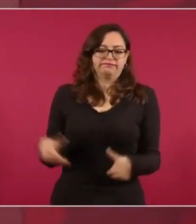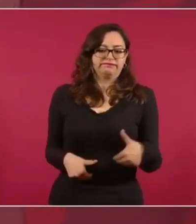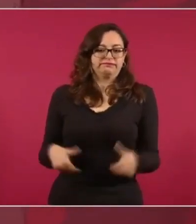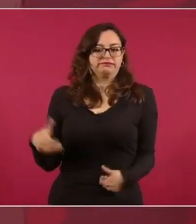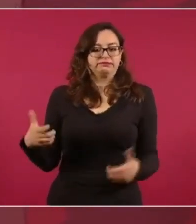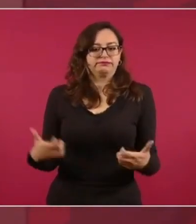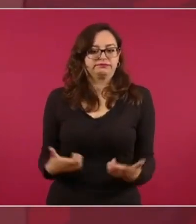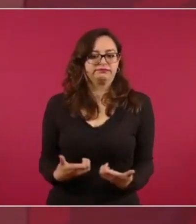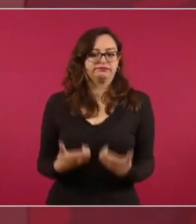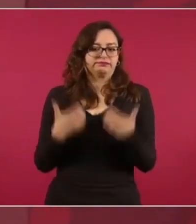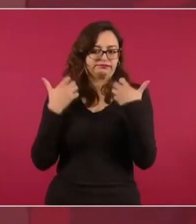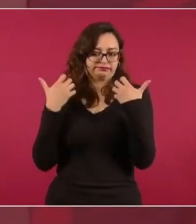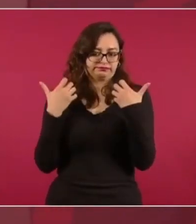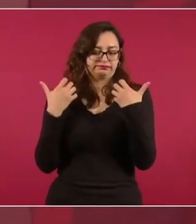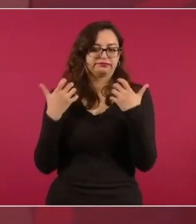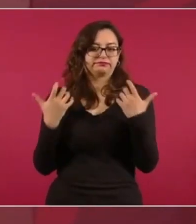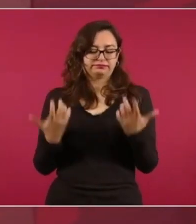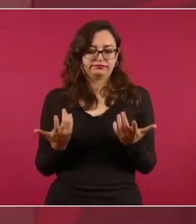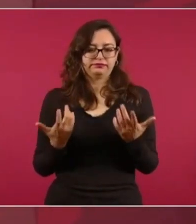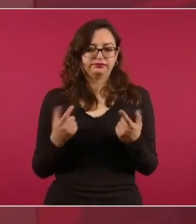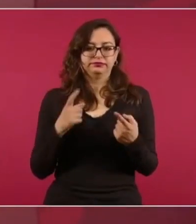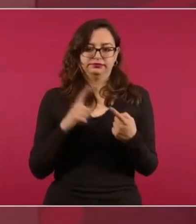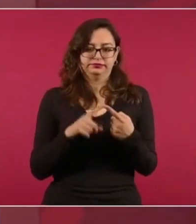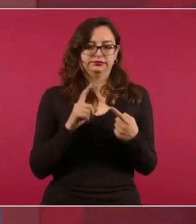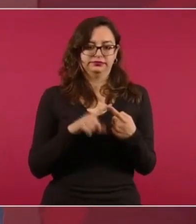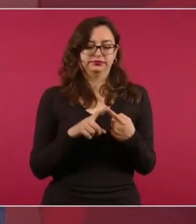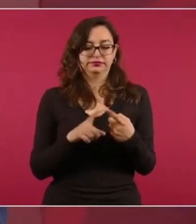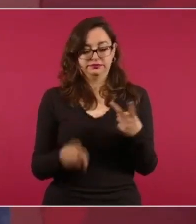recibían dinero del gobierno,